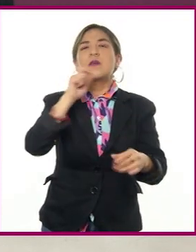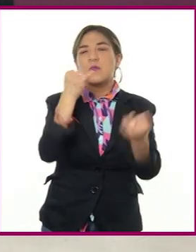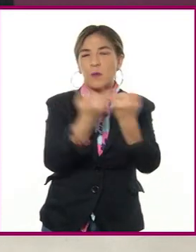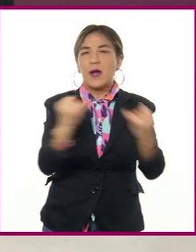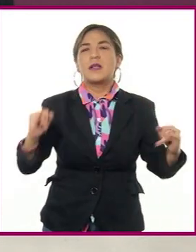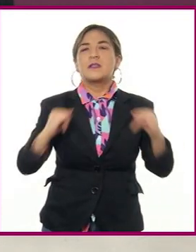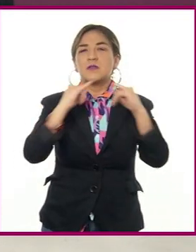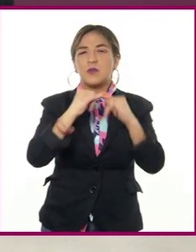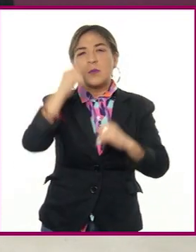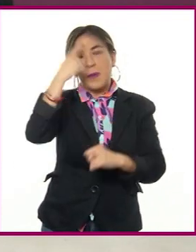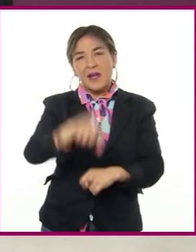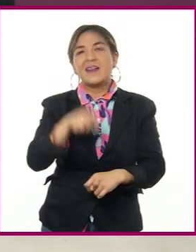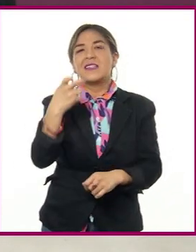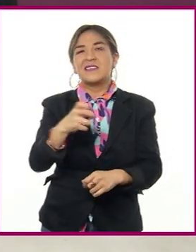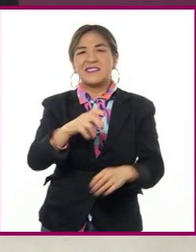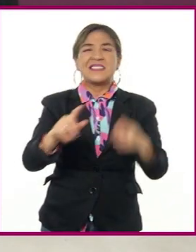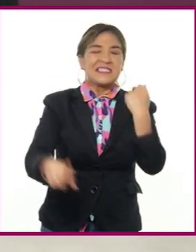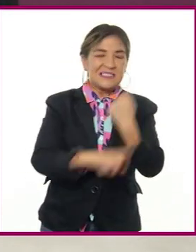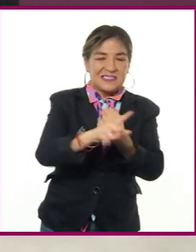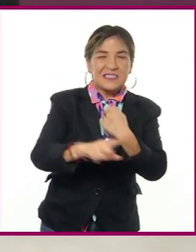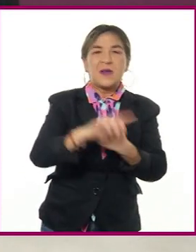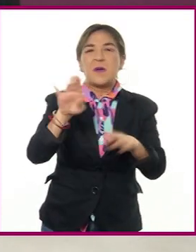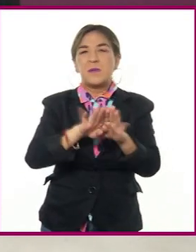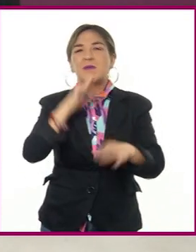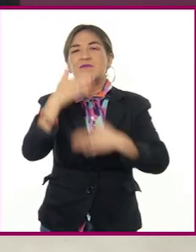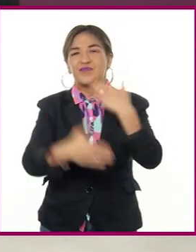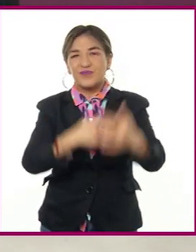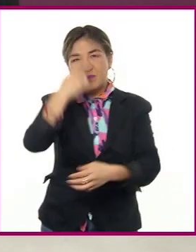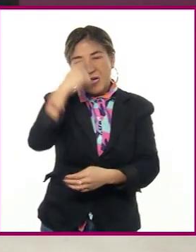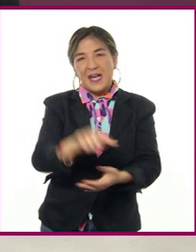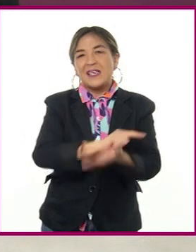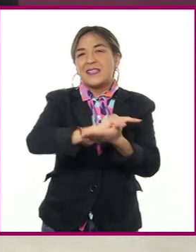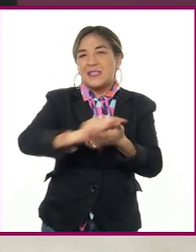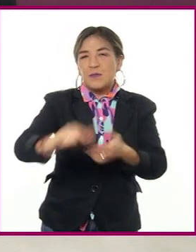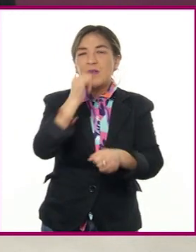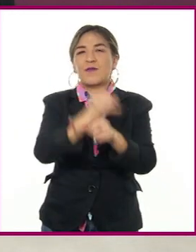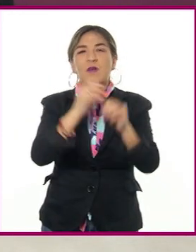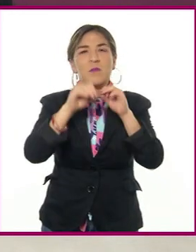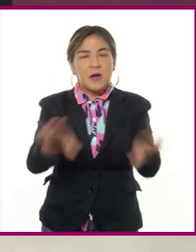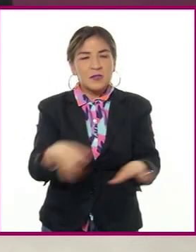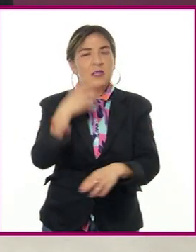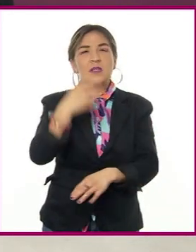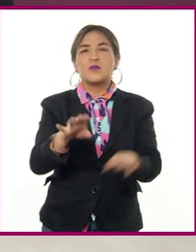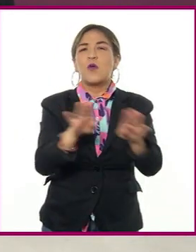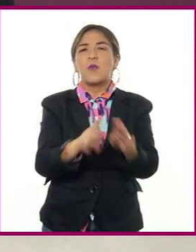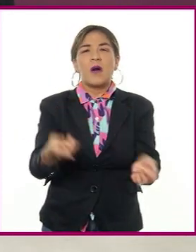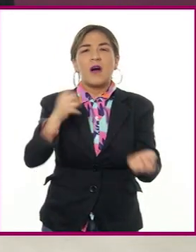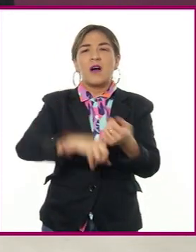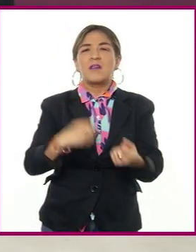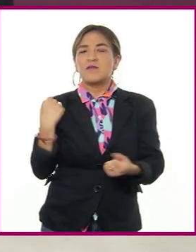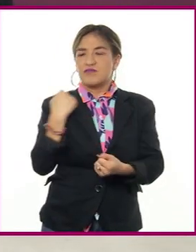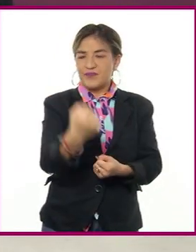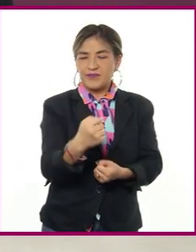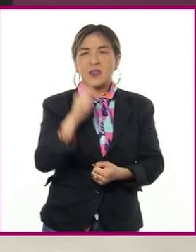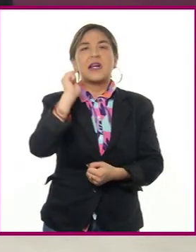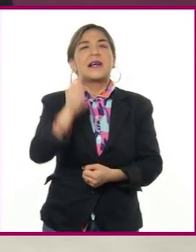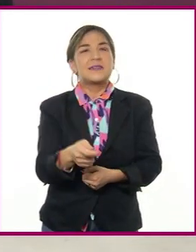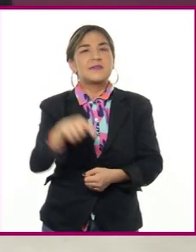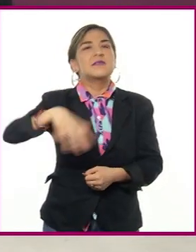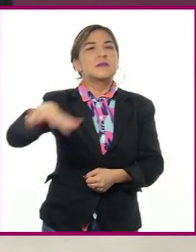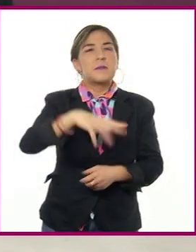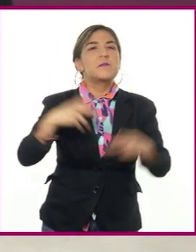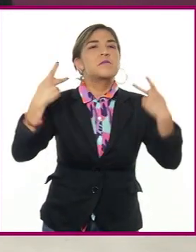instituciones públicas les cuesta trabajo avanzar hacia la transparencia y poner en marcha mecanismos por los cuales la